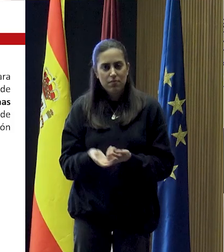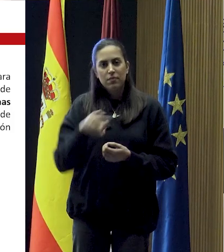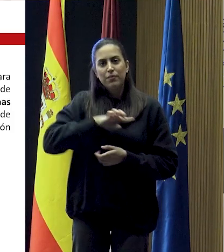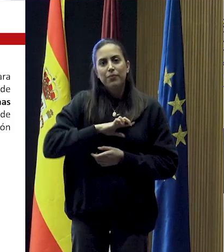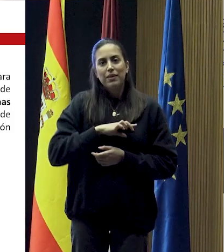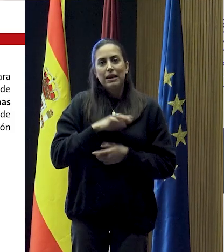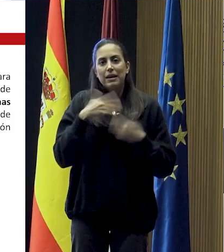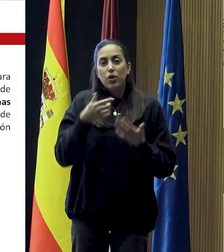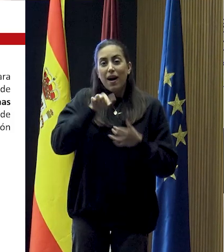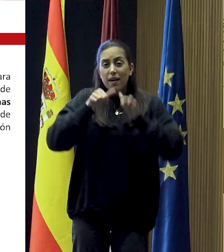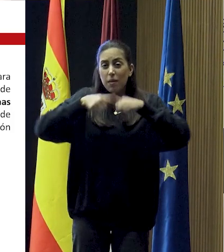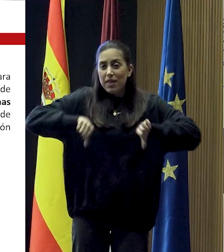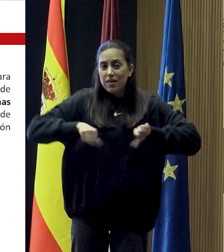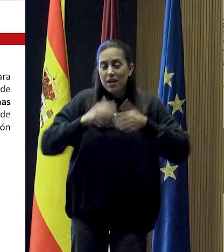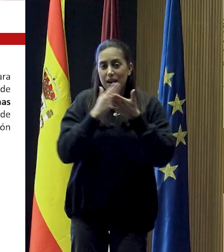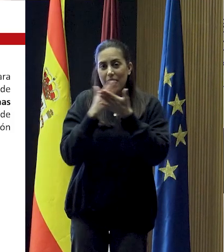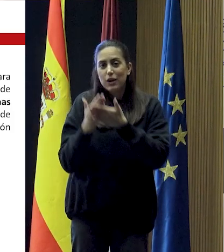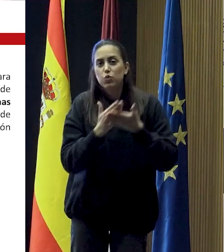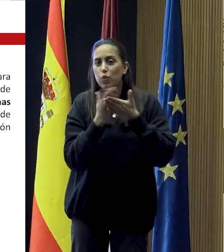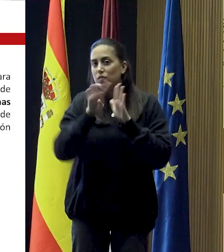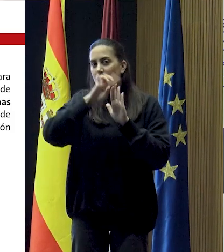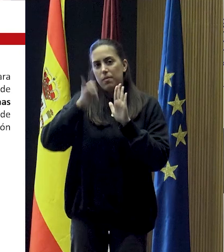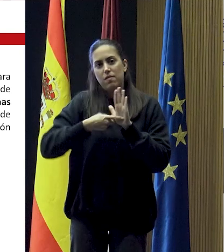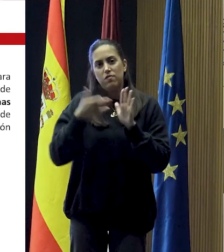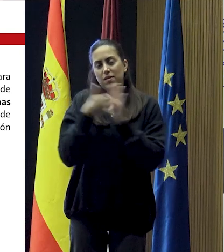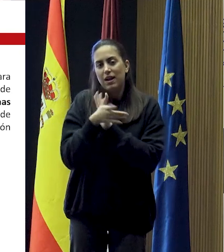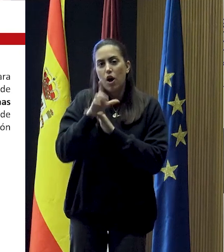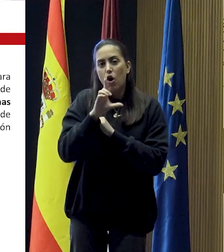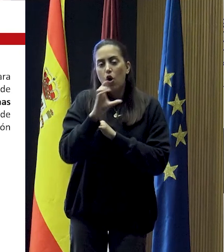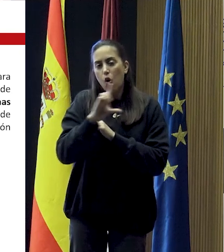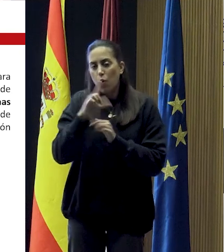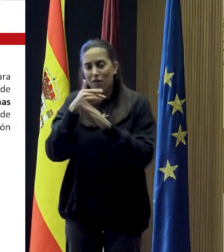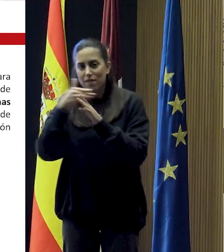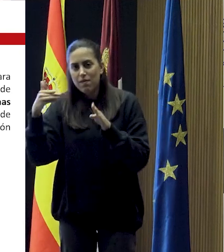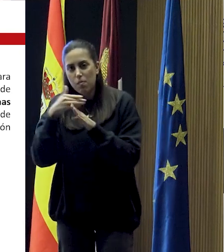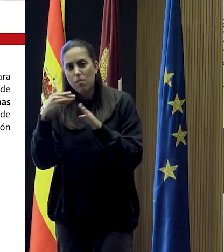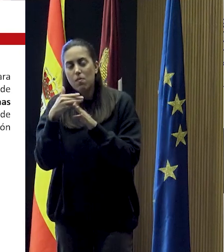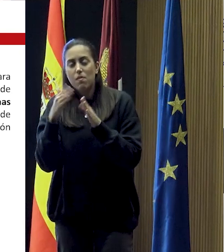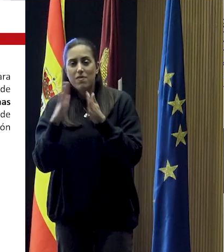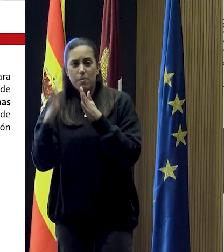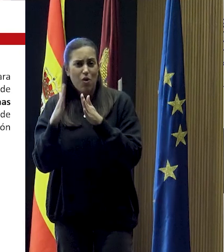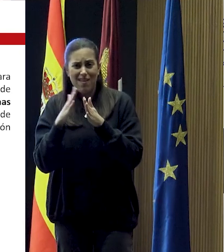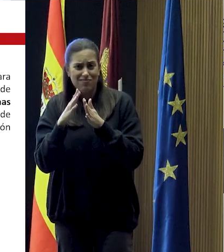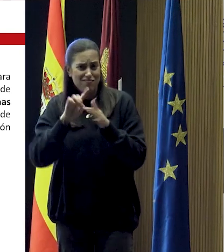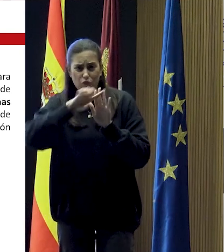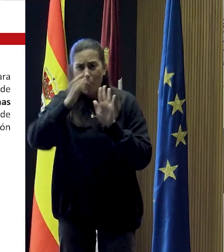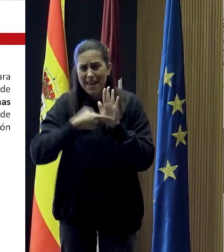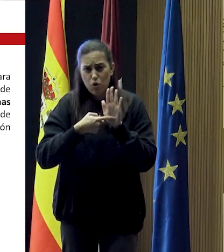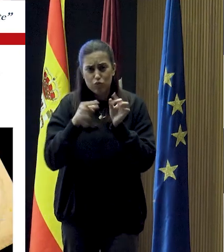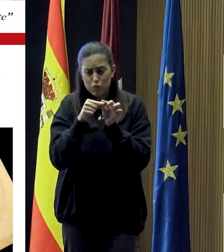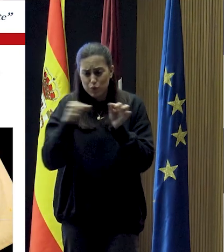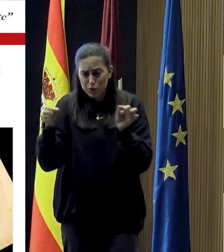nosotros aportamos en Albacete es ese estudio completo del lóbulo temporal, desde la parte anterior hasta que se acaba,